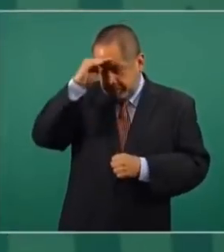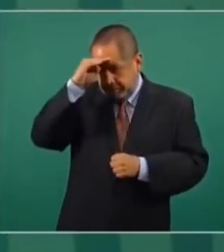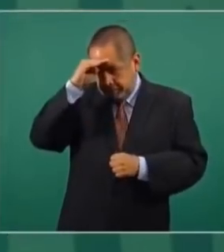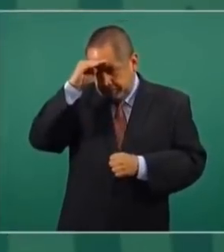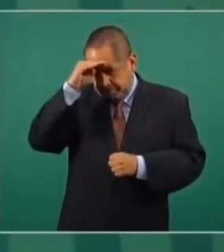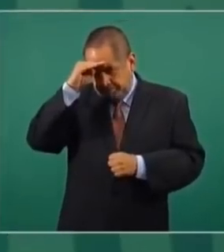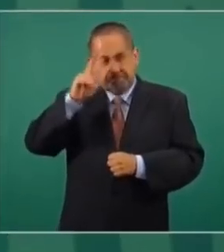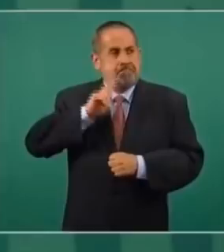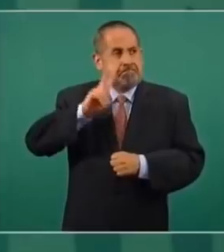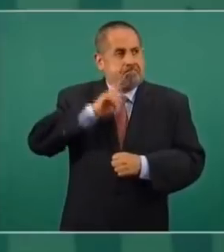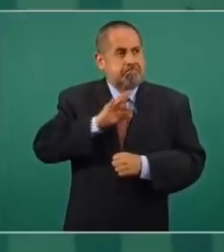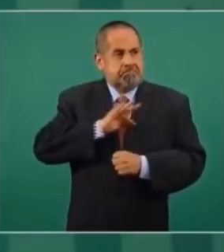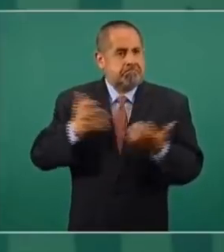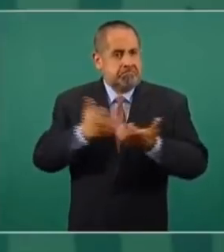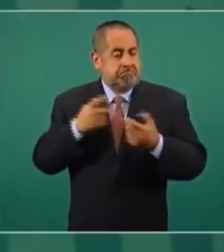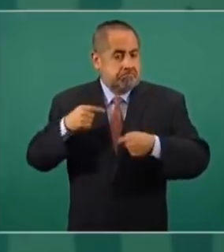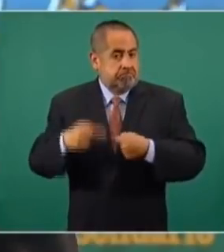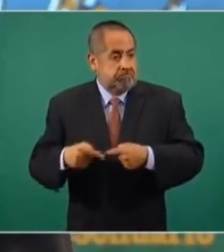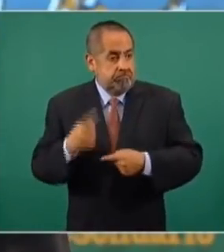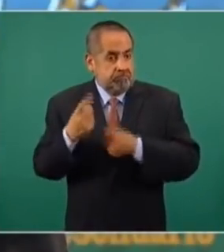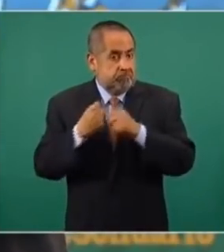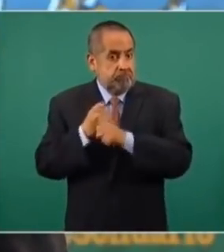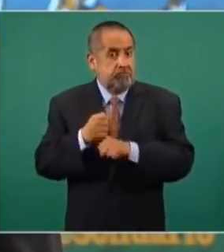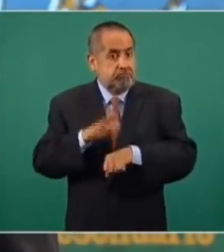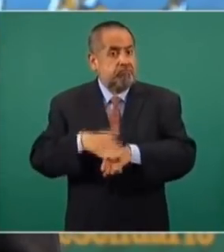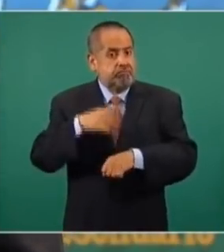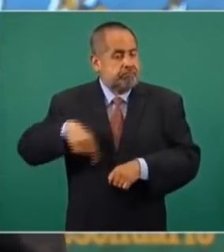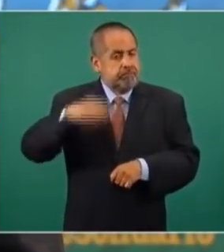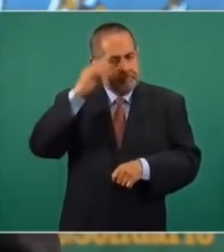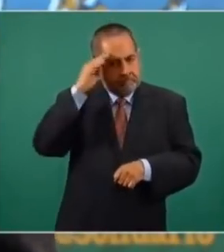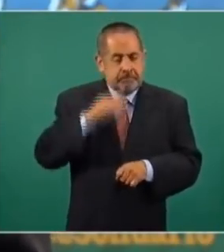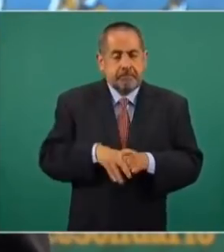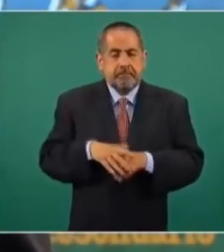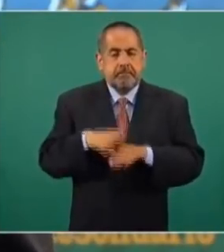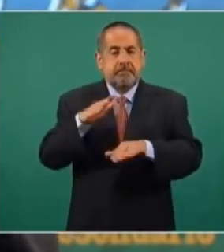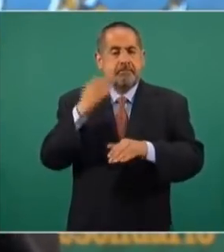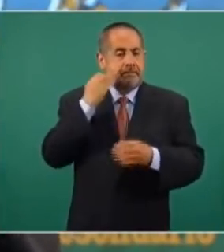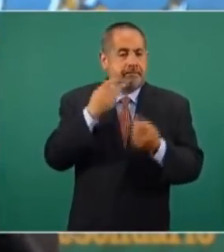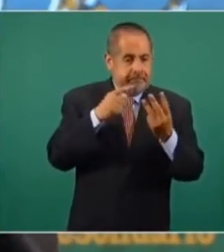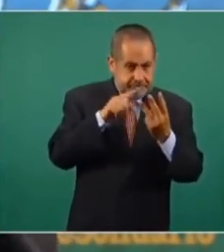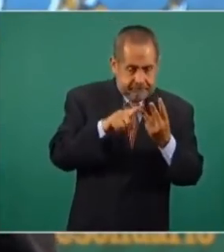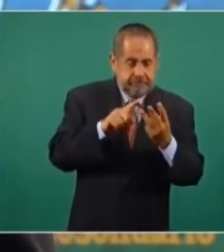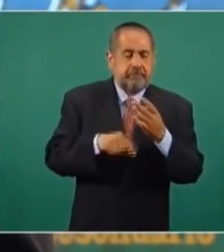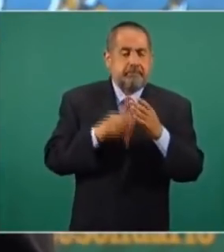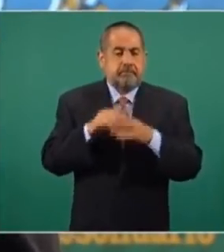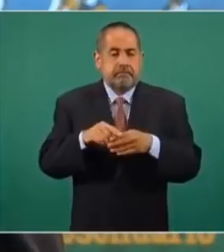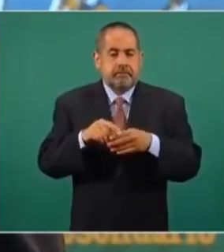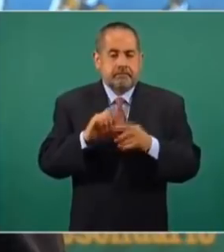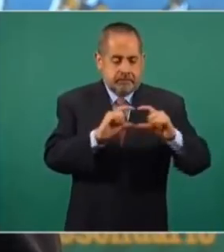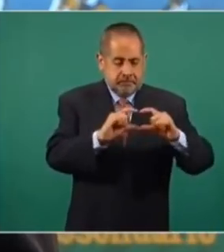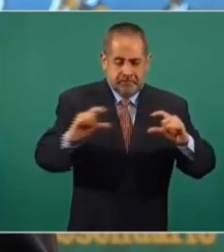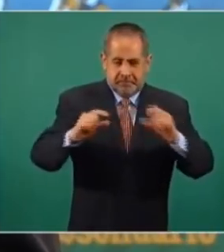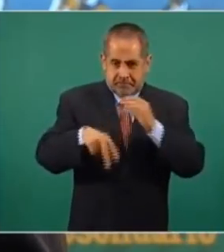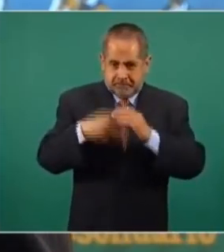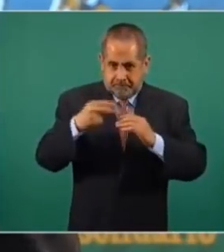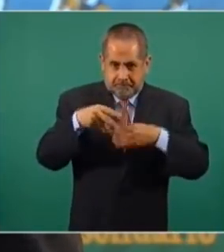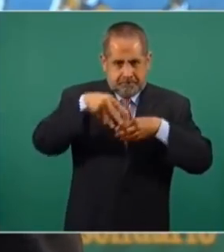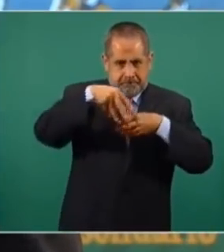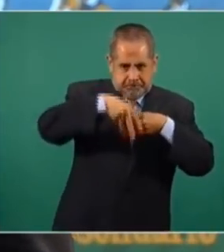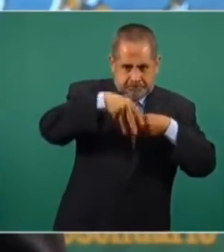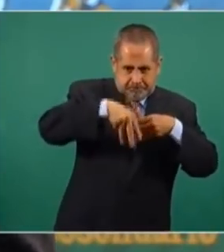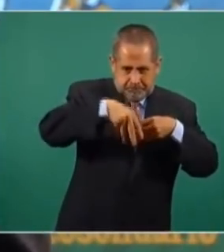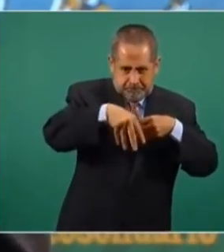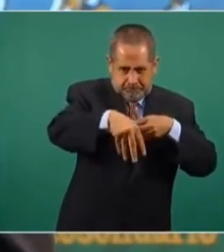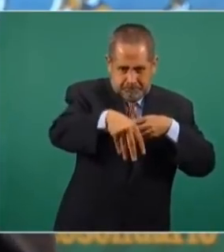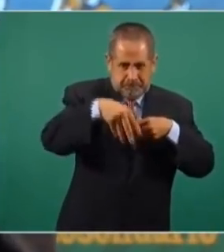un poco más de un año. Entonces, las fases 3, el envasado, el procesamiento, el manejo,